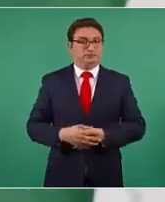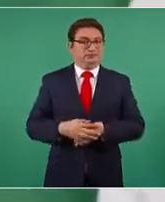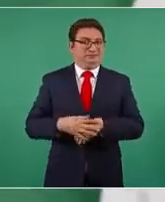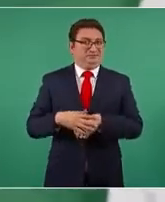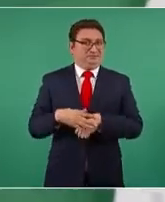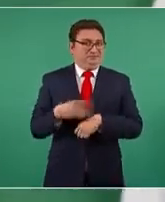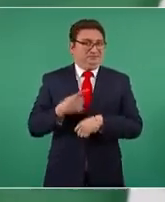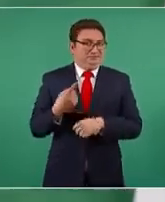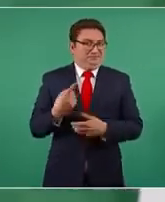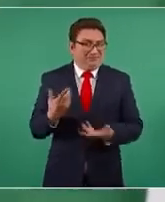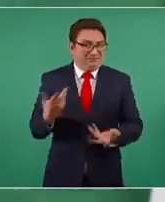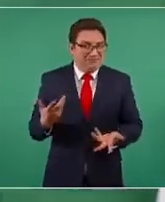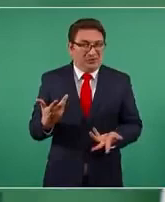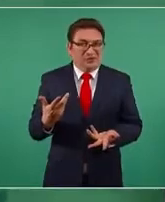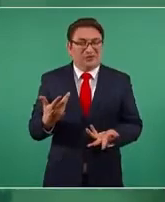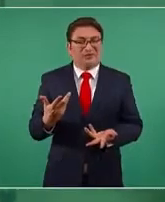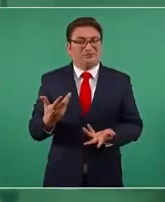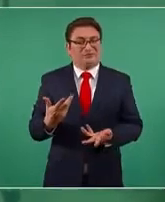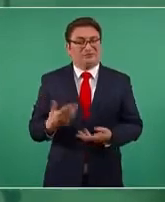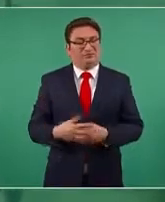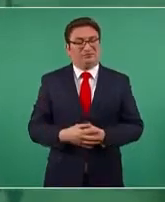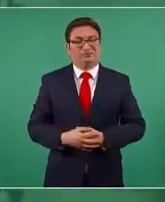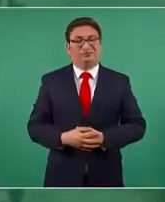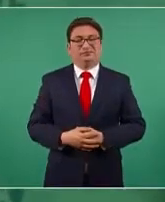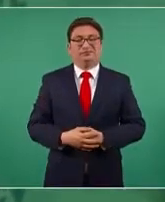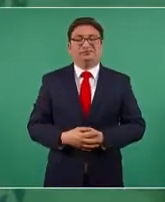Porque no podemos